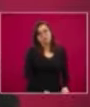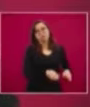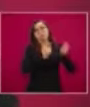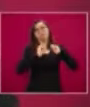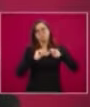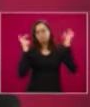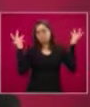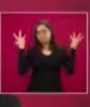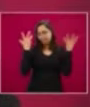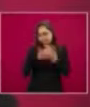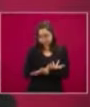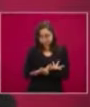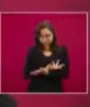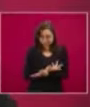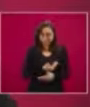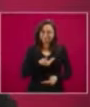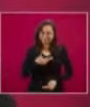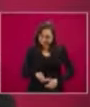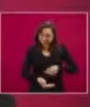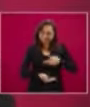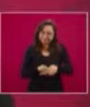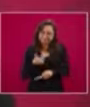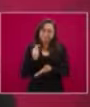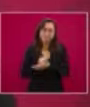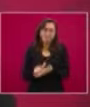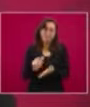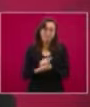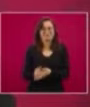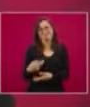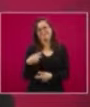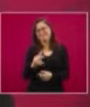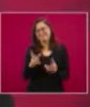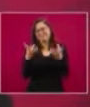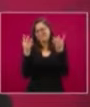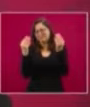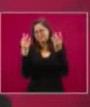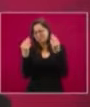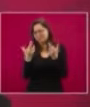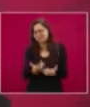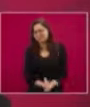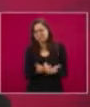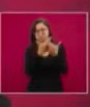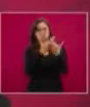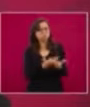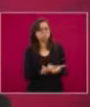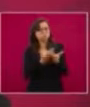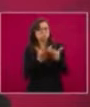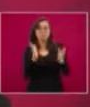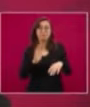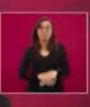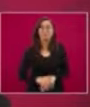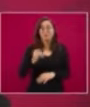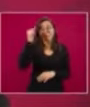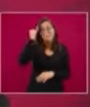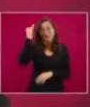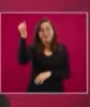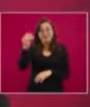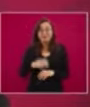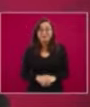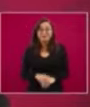irlo analizando poco a poco. Sí, esto es aprobación del presidente, no porque el presidente tenga buena aprobación, se traduce a